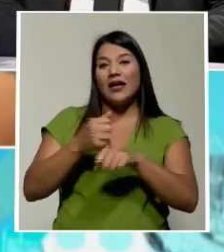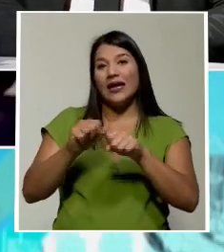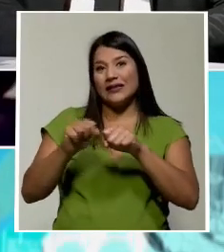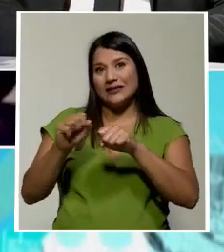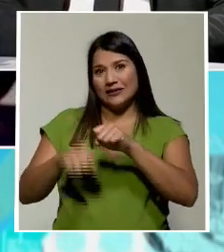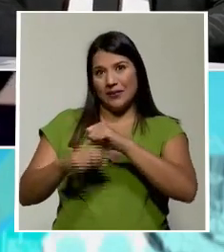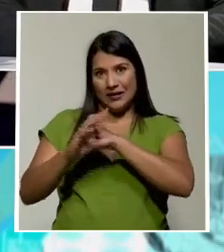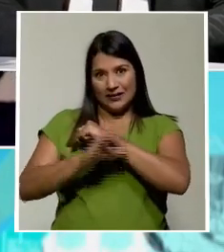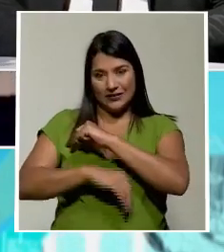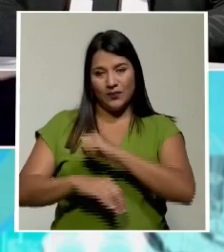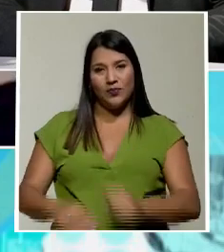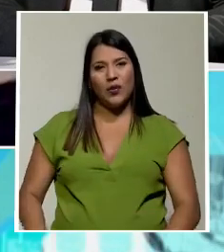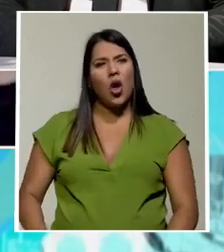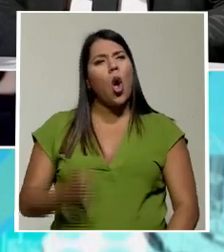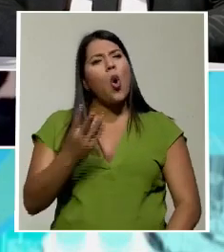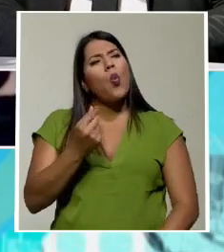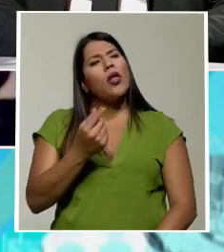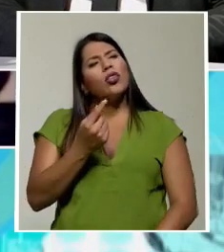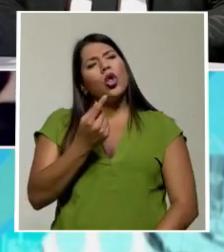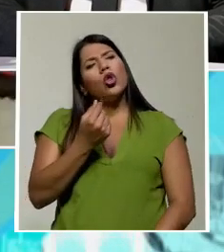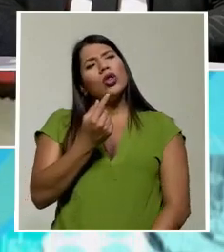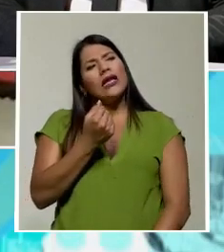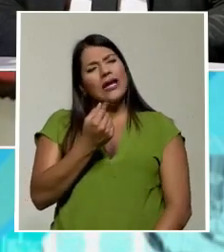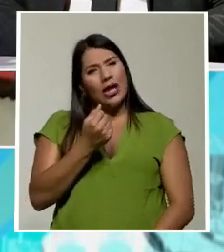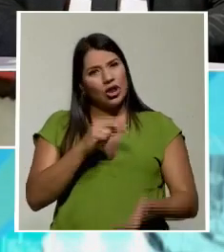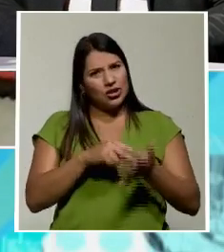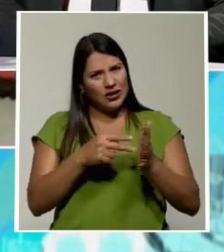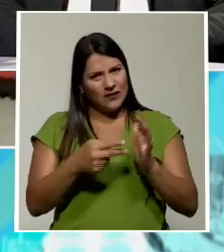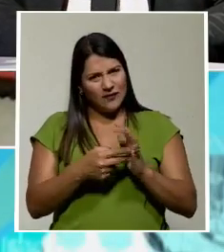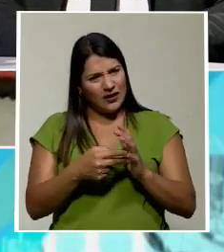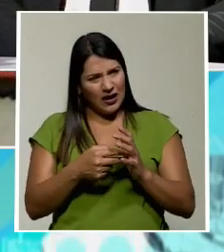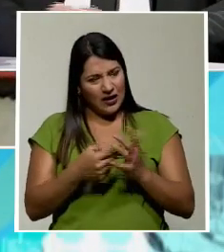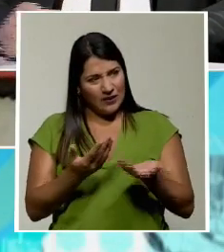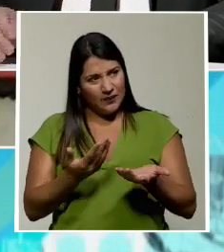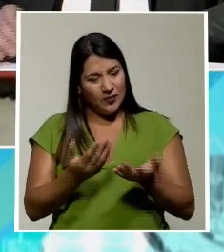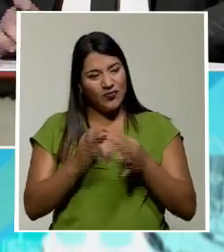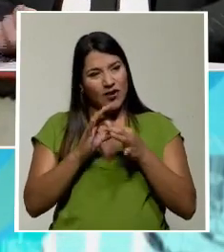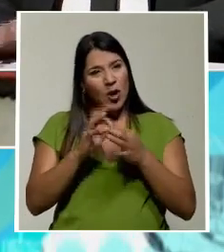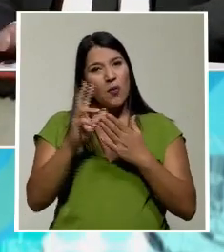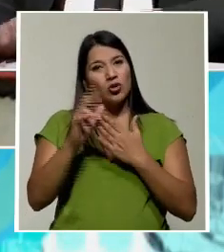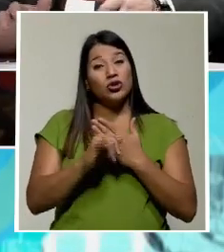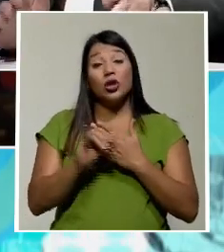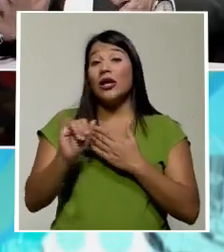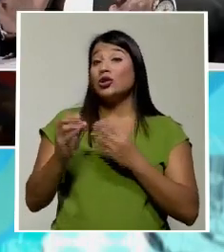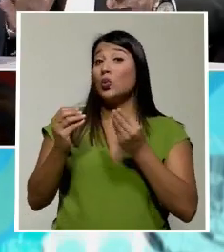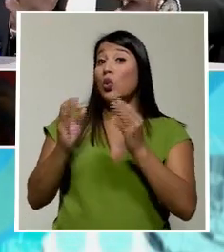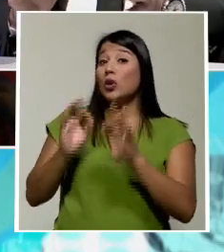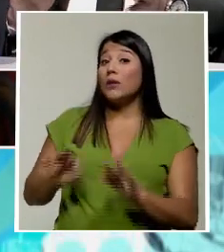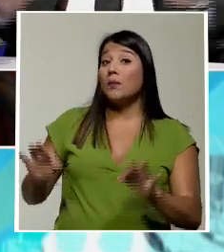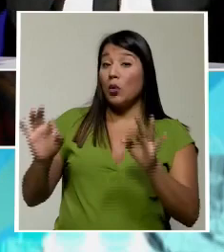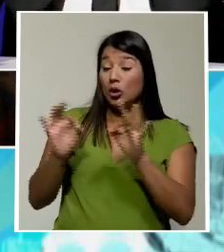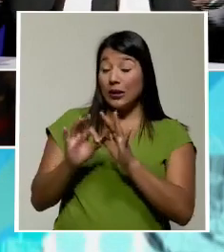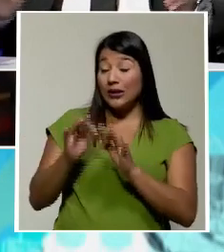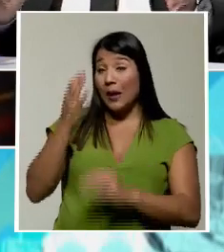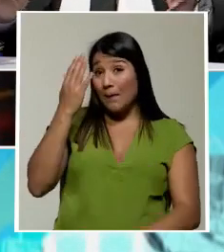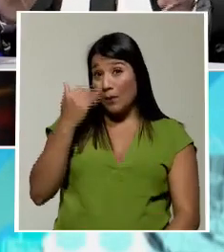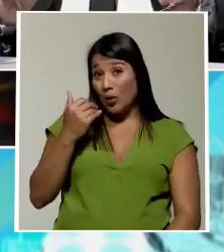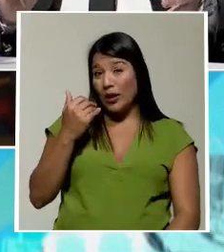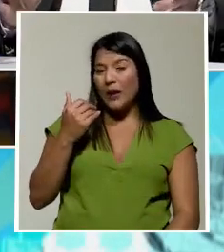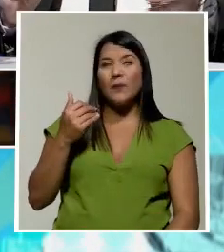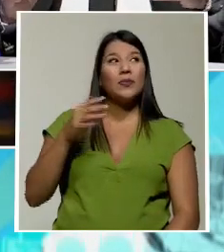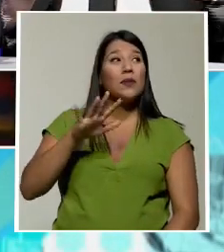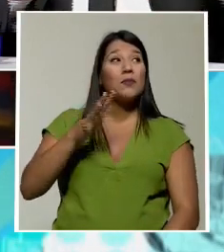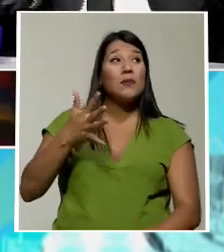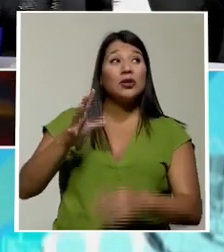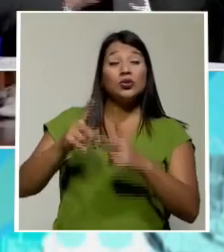multas. ¿De cuánto dinero hablamos? ¿Cuánto es el monto involucrado en el proyecto? Eso es muy importante porque en una estimación